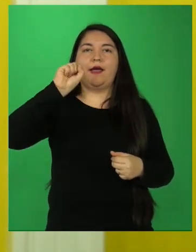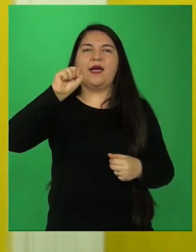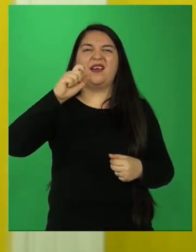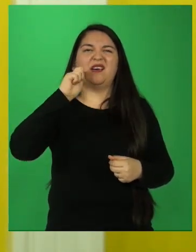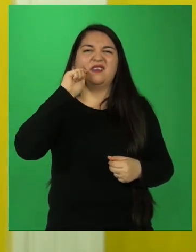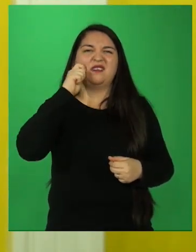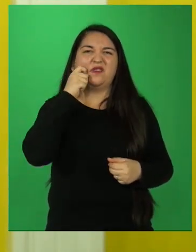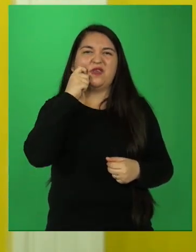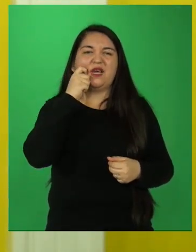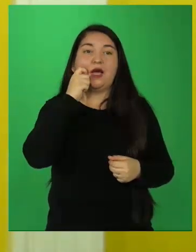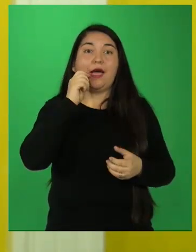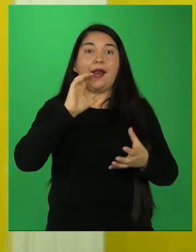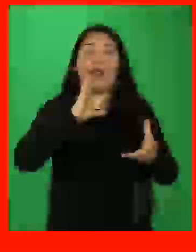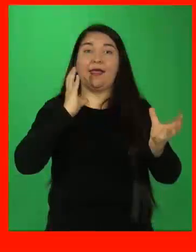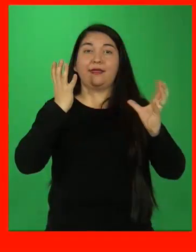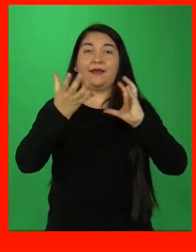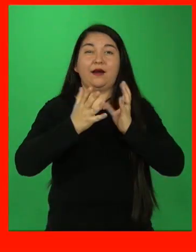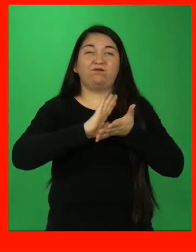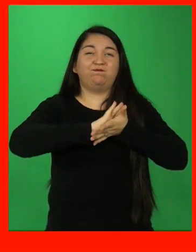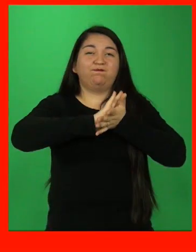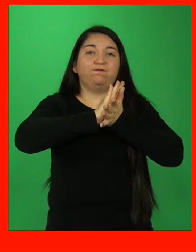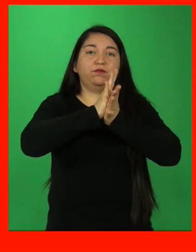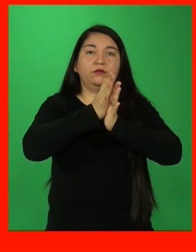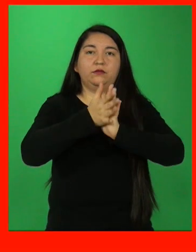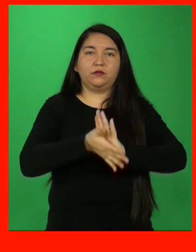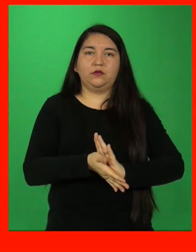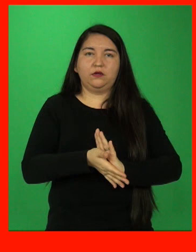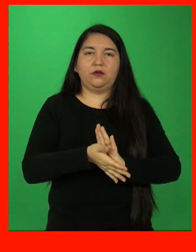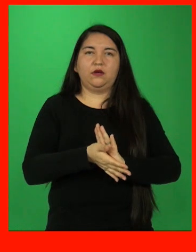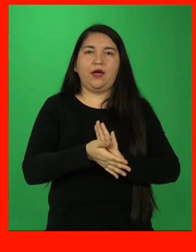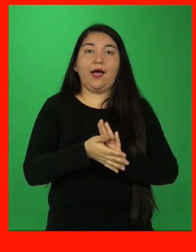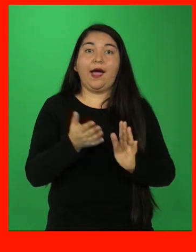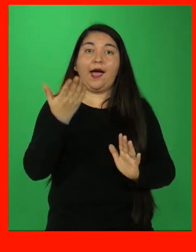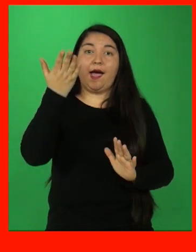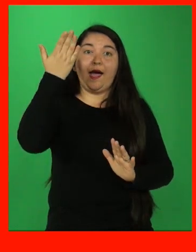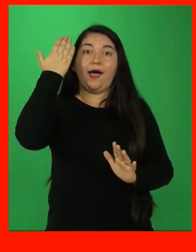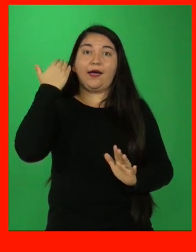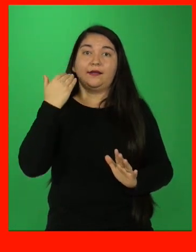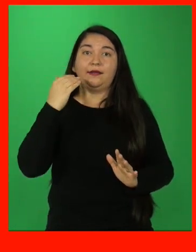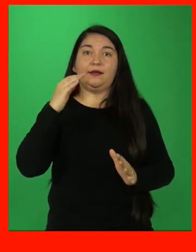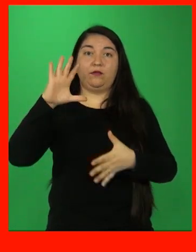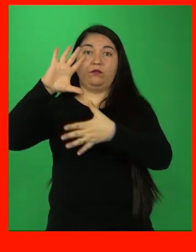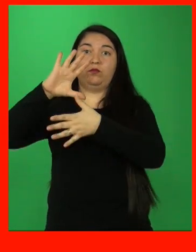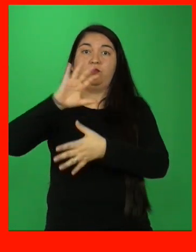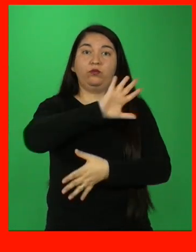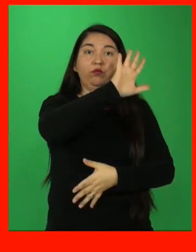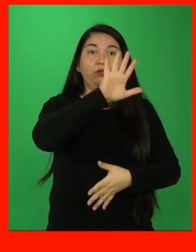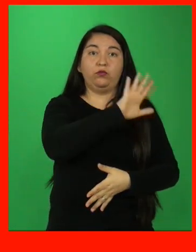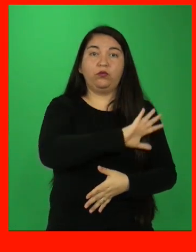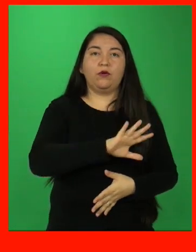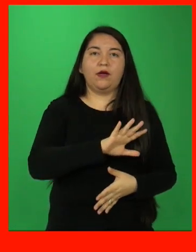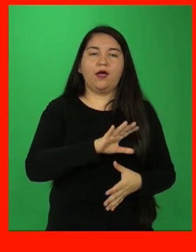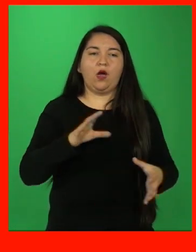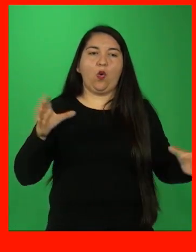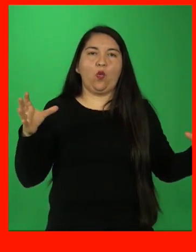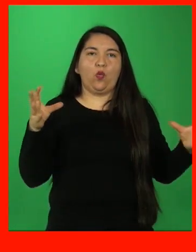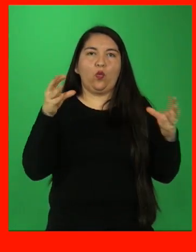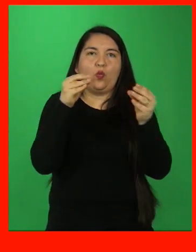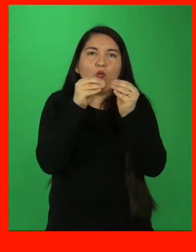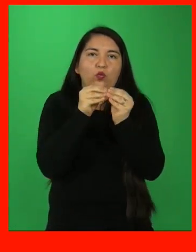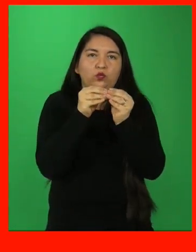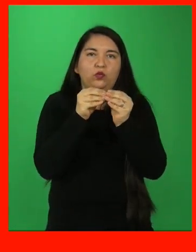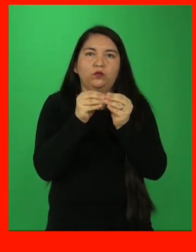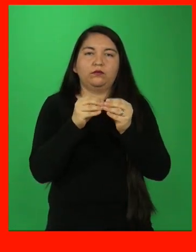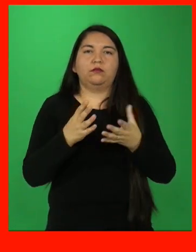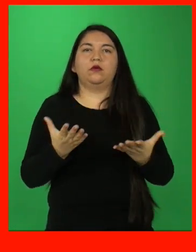significa toda la Tierra. Antiguamente los continentes estaban unidos en un supercontinente, el